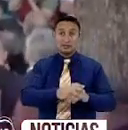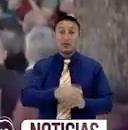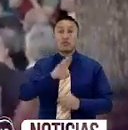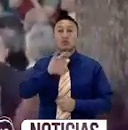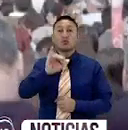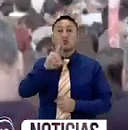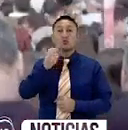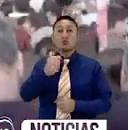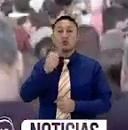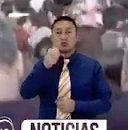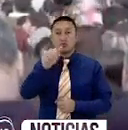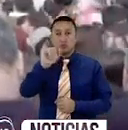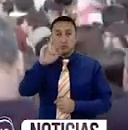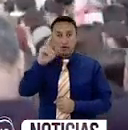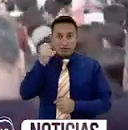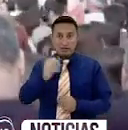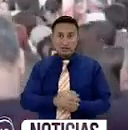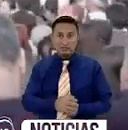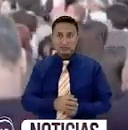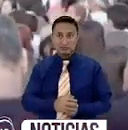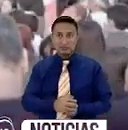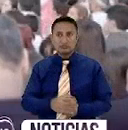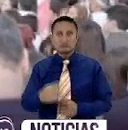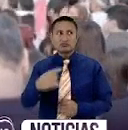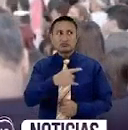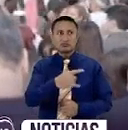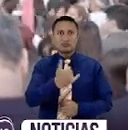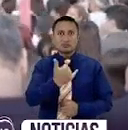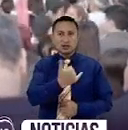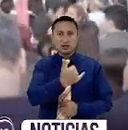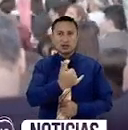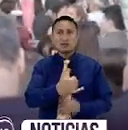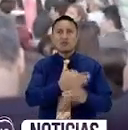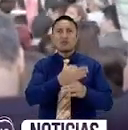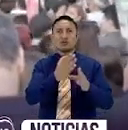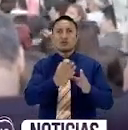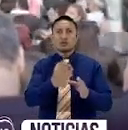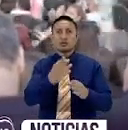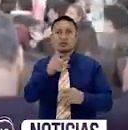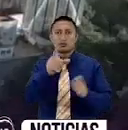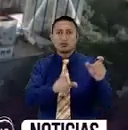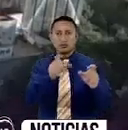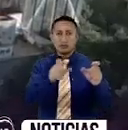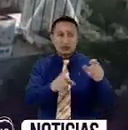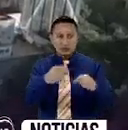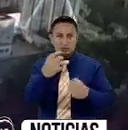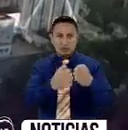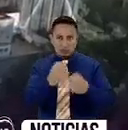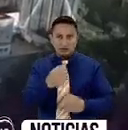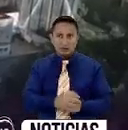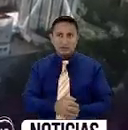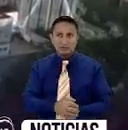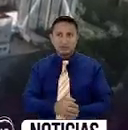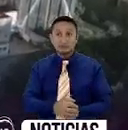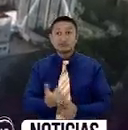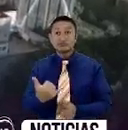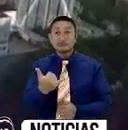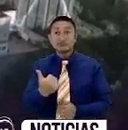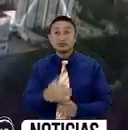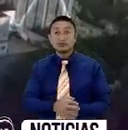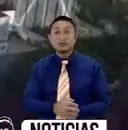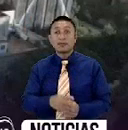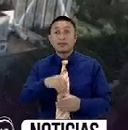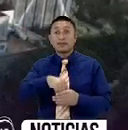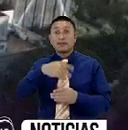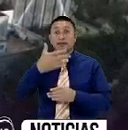prestigiosas de América Latina ha denunciado que ha visto afectado el funcionamiento de sus distintas facultades al punto de tener que dictar